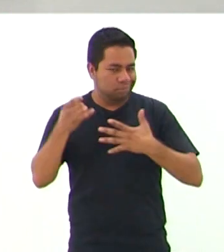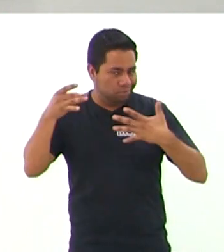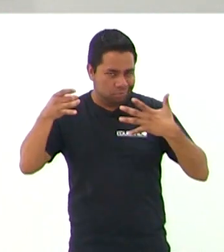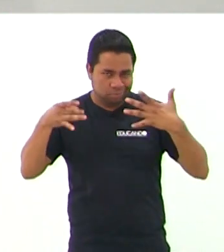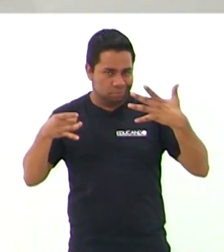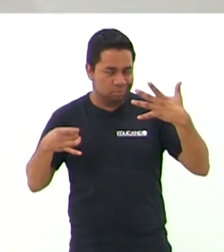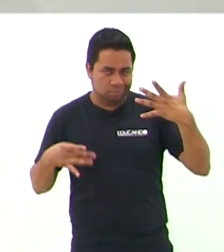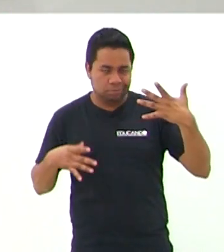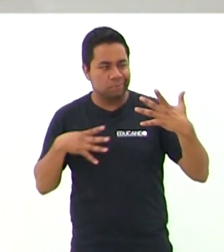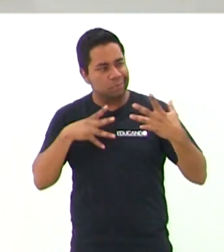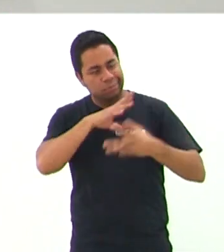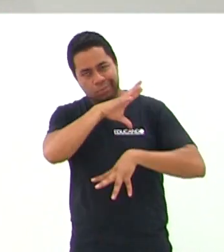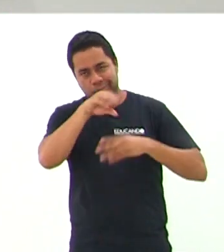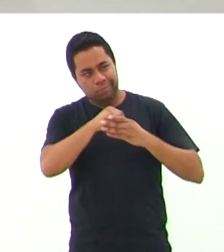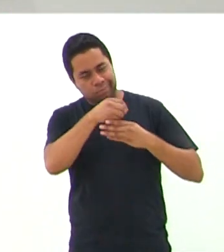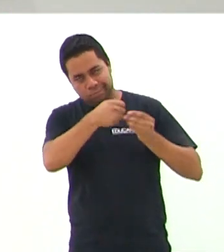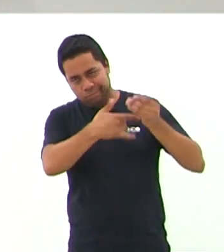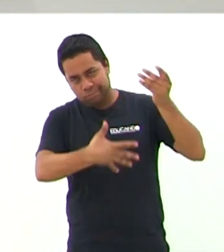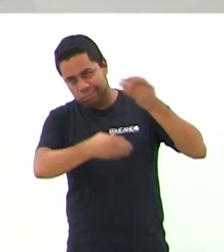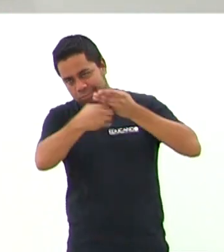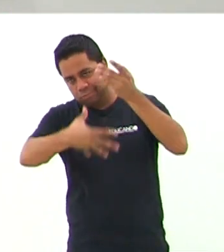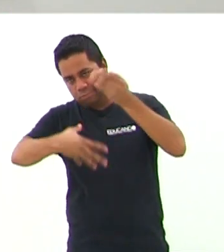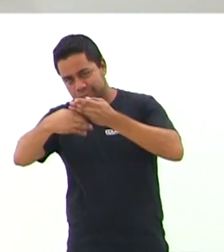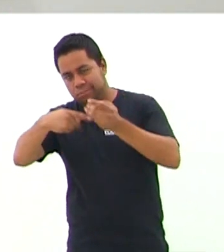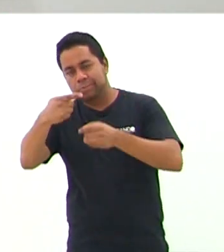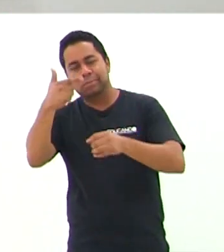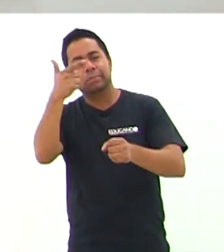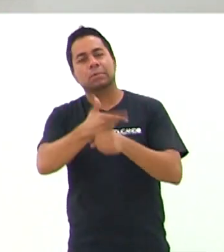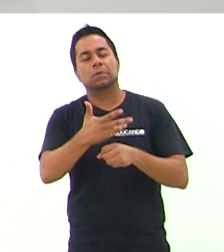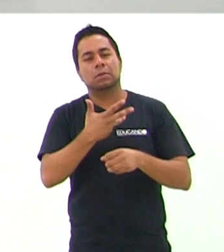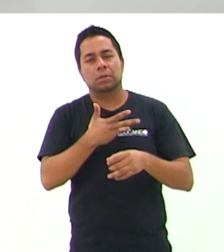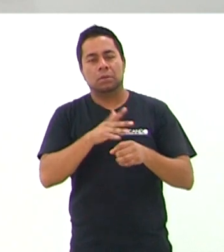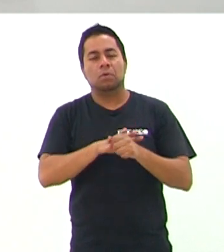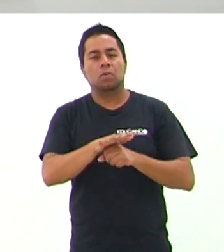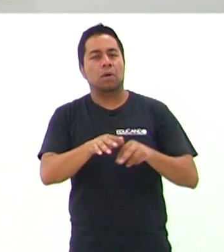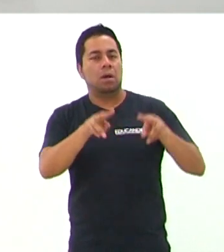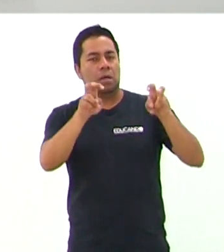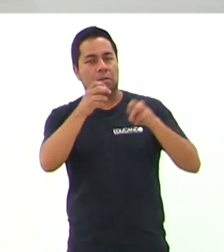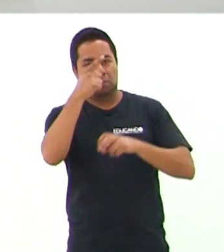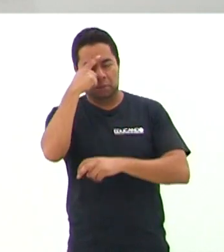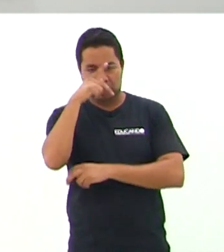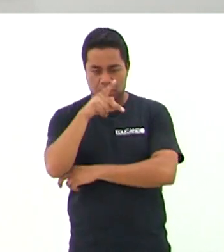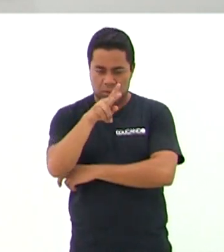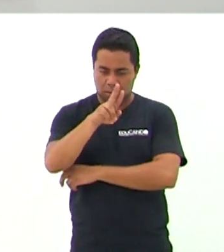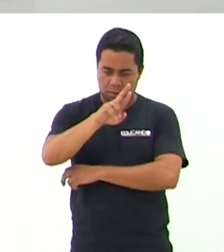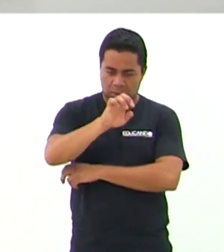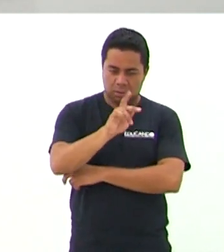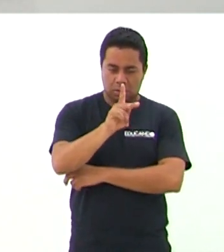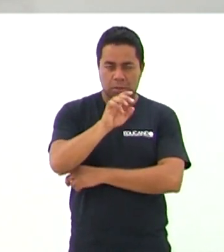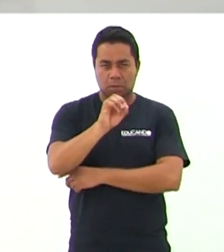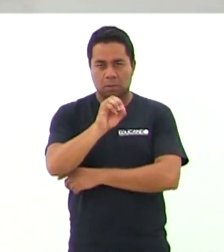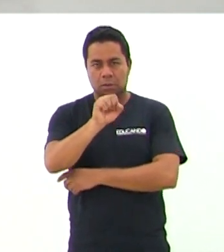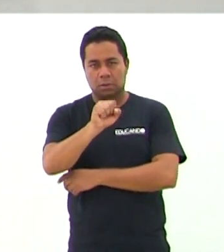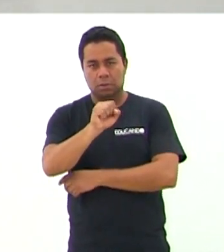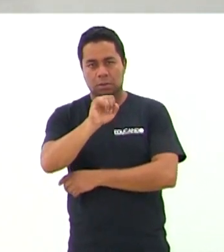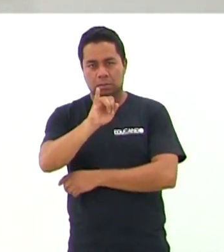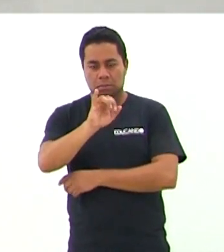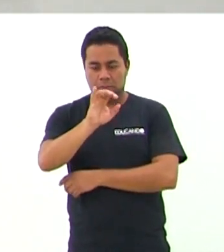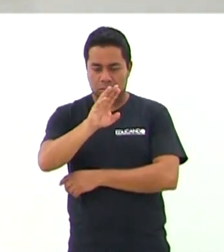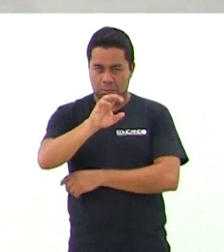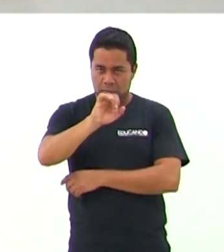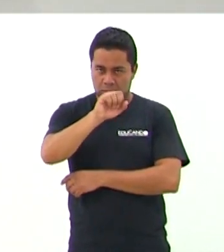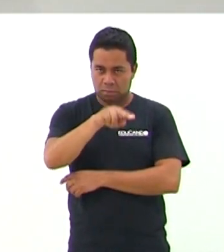todo nuestro ciclo escolar. Ahí vas a poder encontrar el tema de las preposiciones. Te invito a que lo puedas